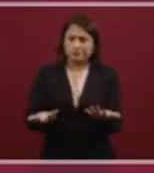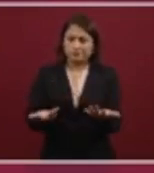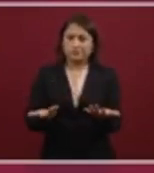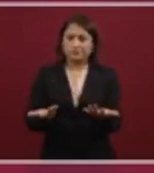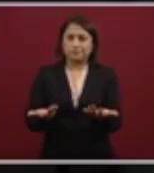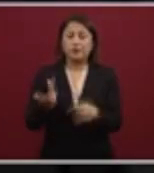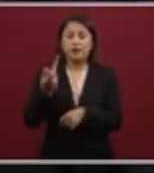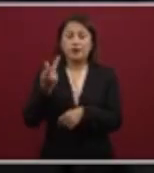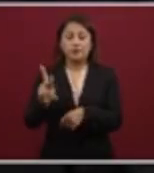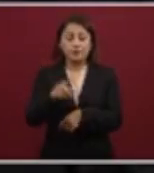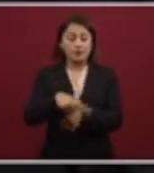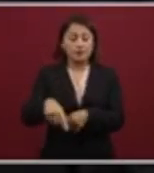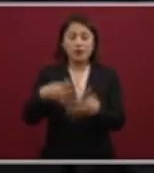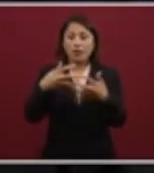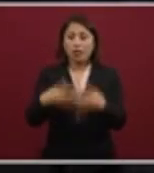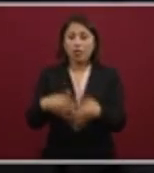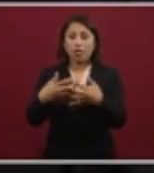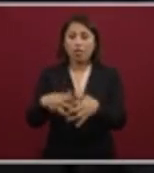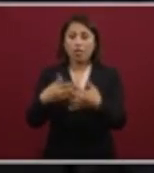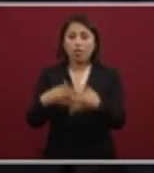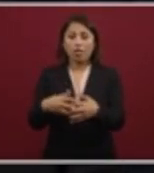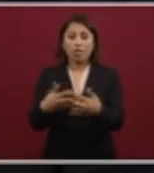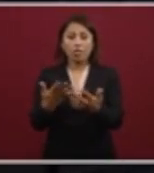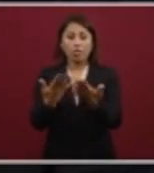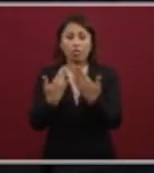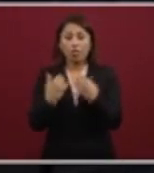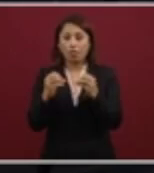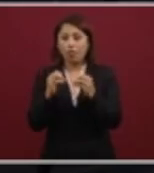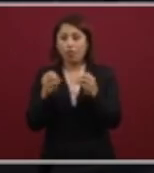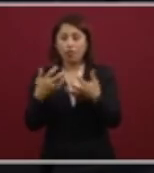Pero si no hay producción